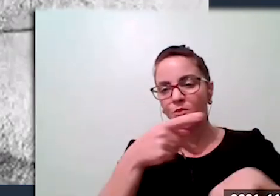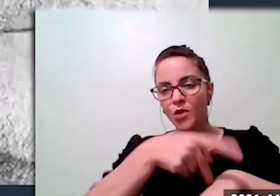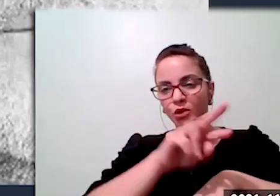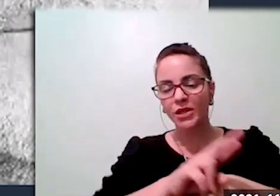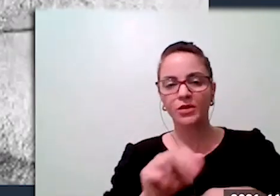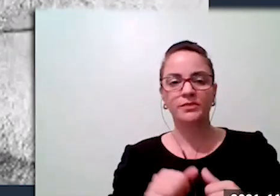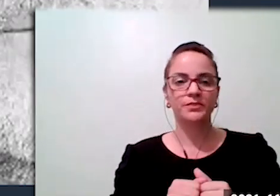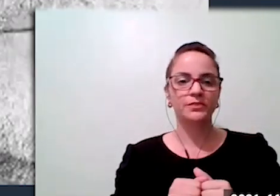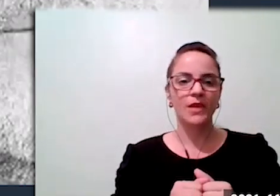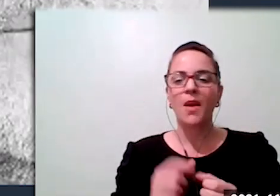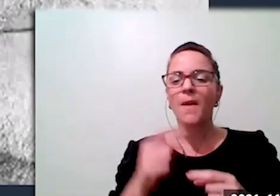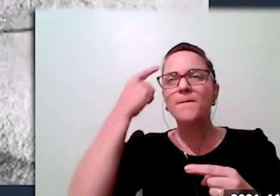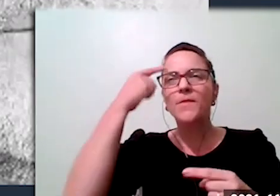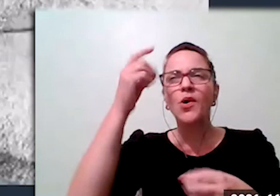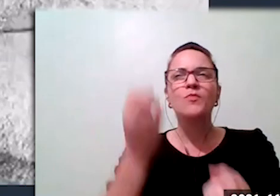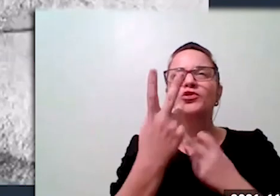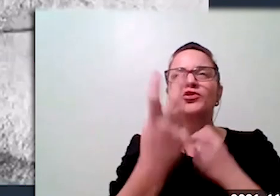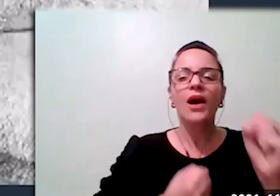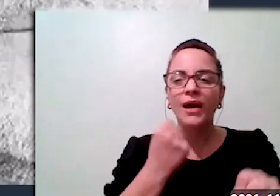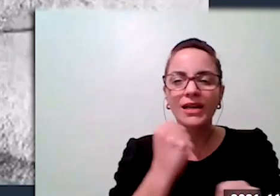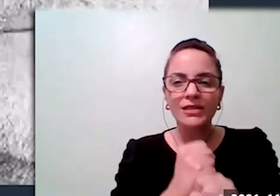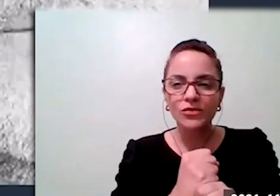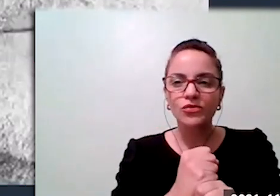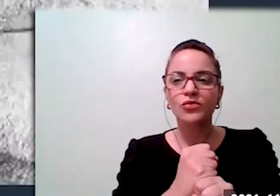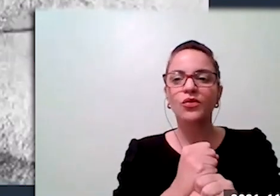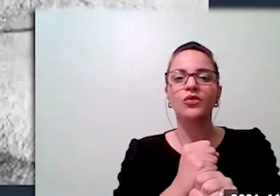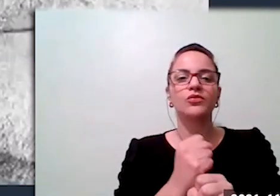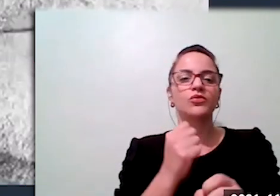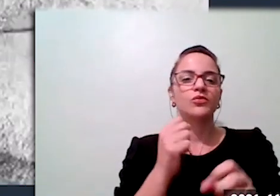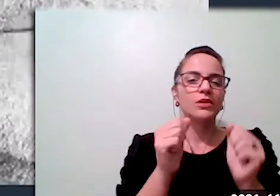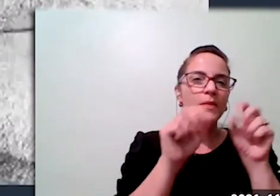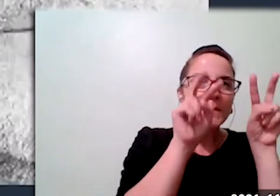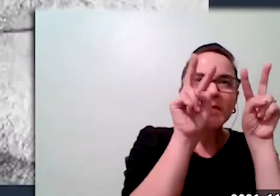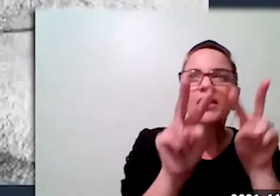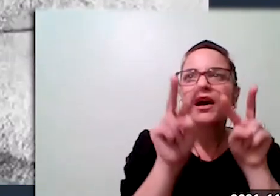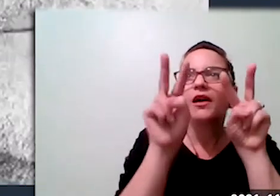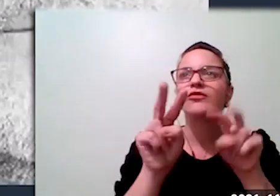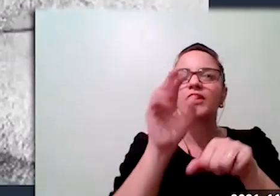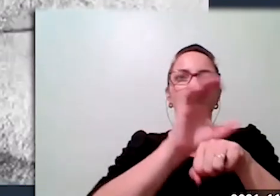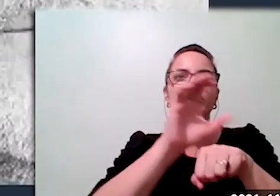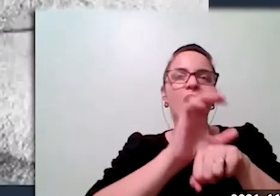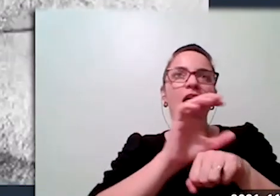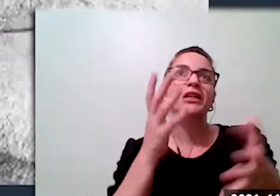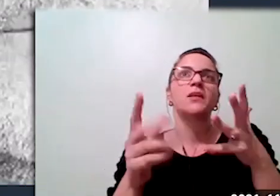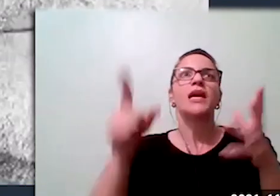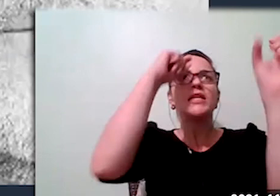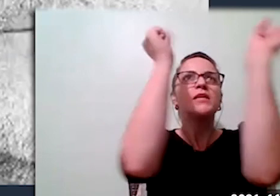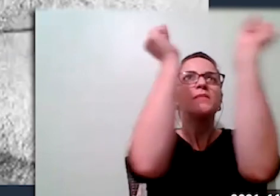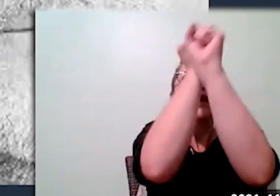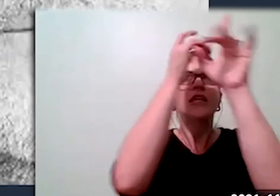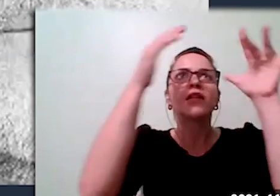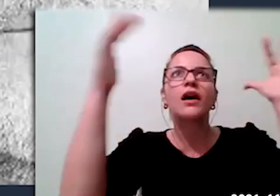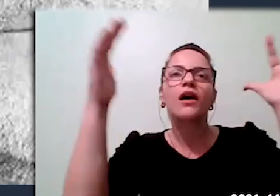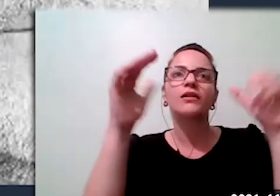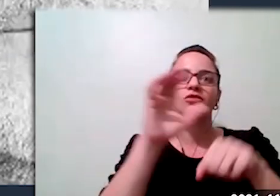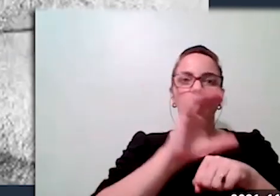Tras muchos años de recorrerla con la mirada, con el tacto, con la imaginación, en sueño y en